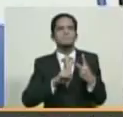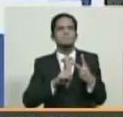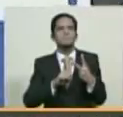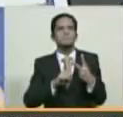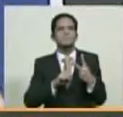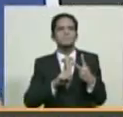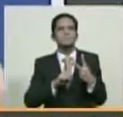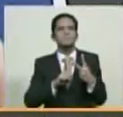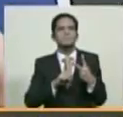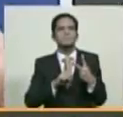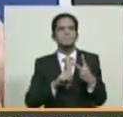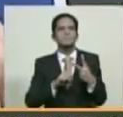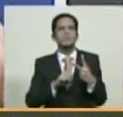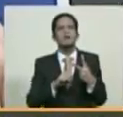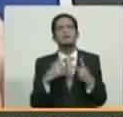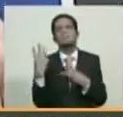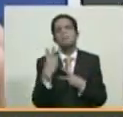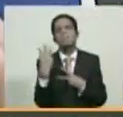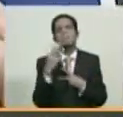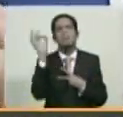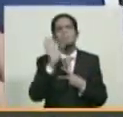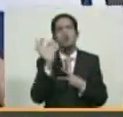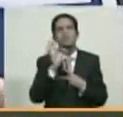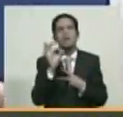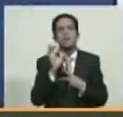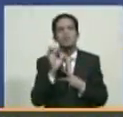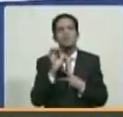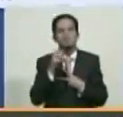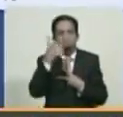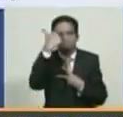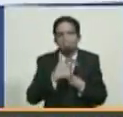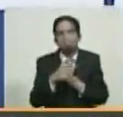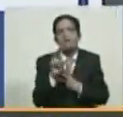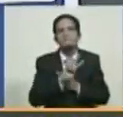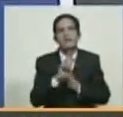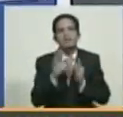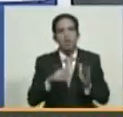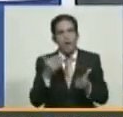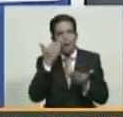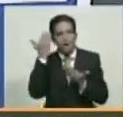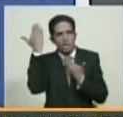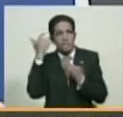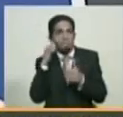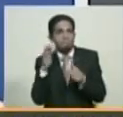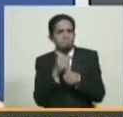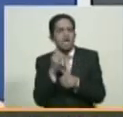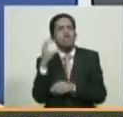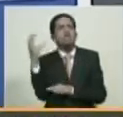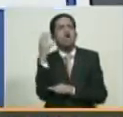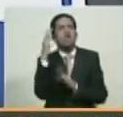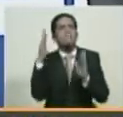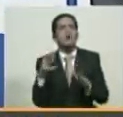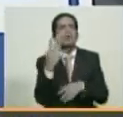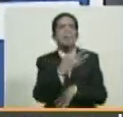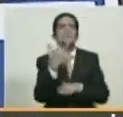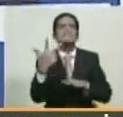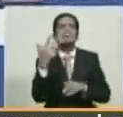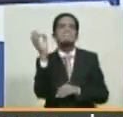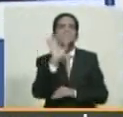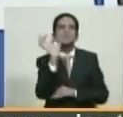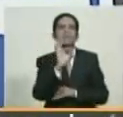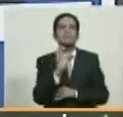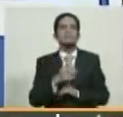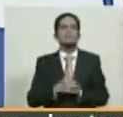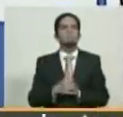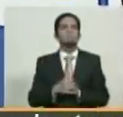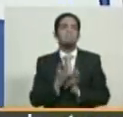y apenas el 33% son venezolanos. Si ustedes ven allí, colombiano 43%, colombo-venezolano, producto